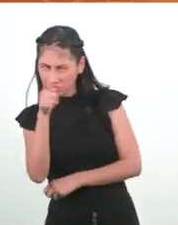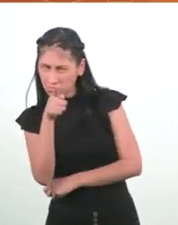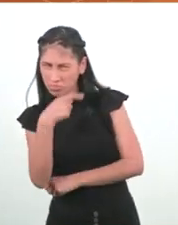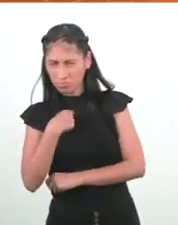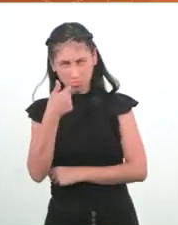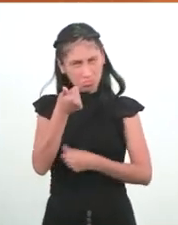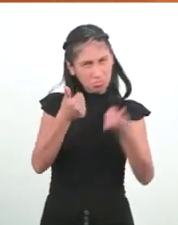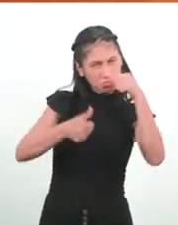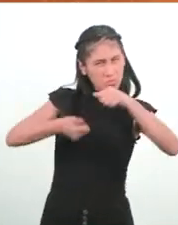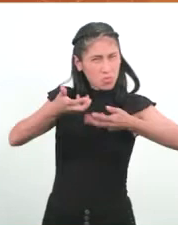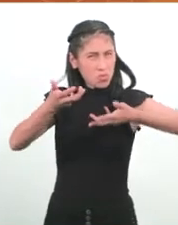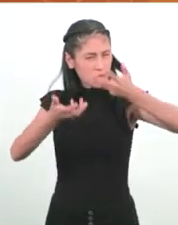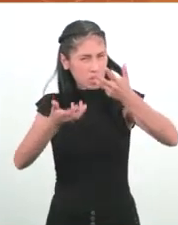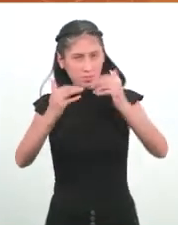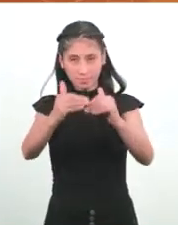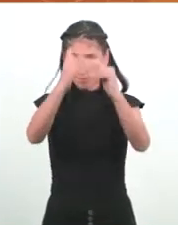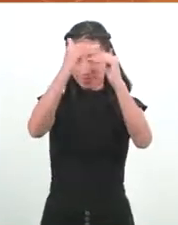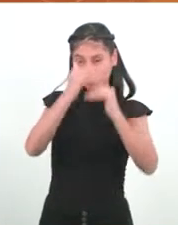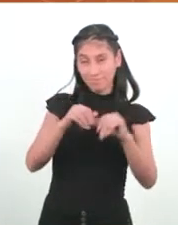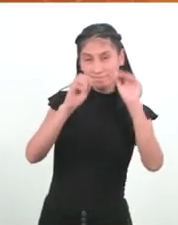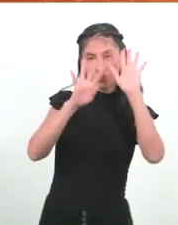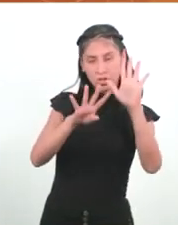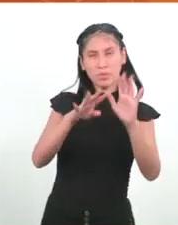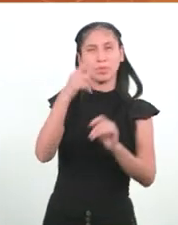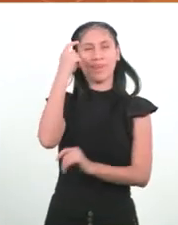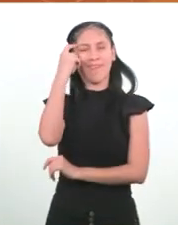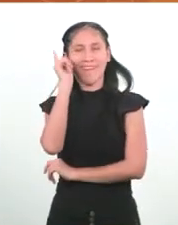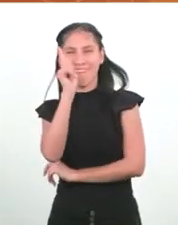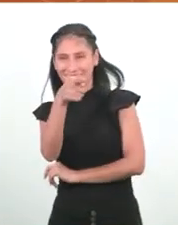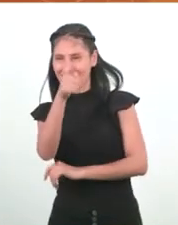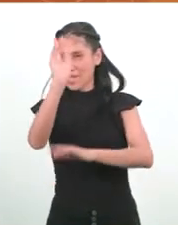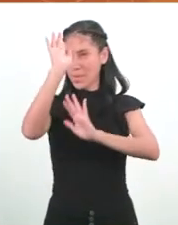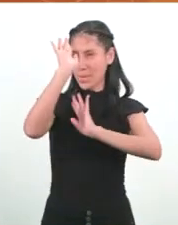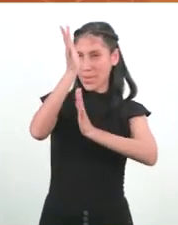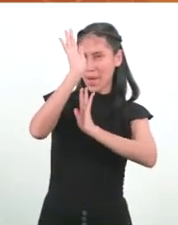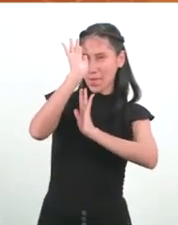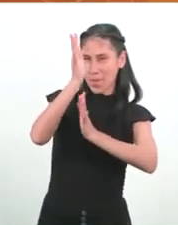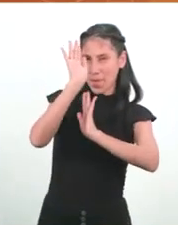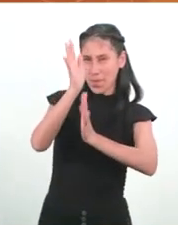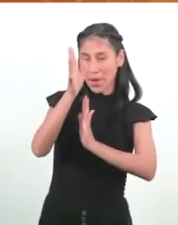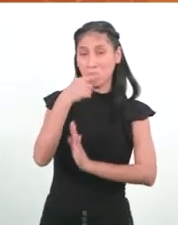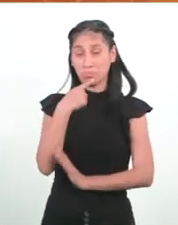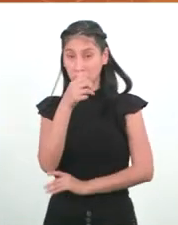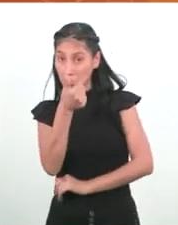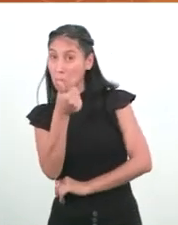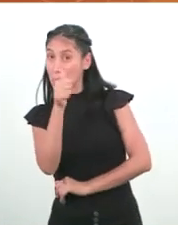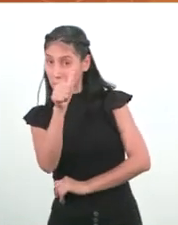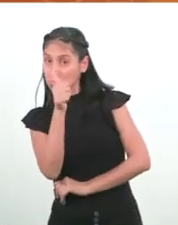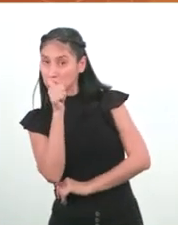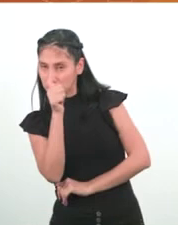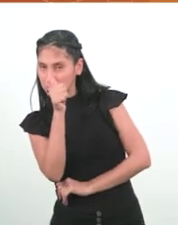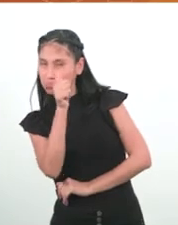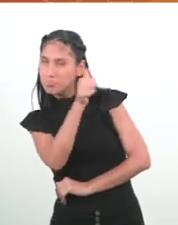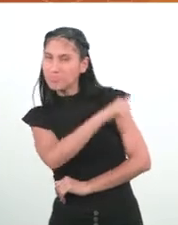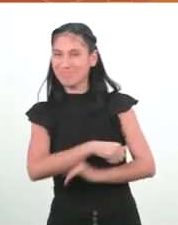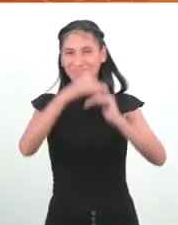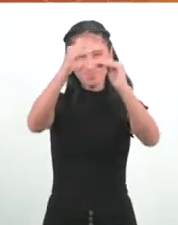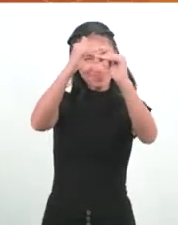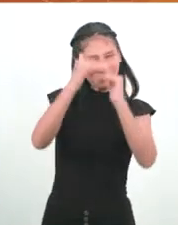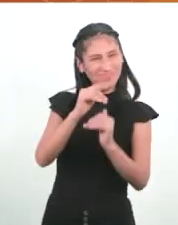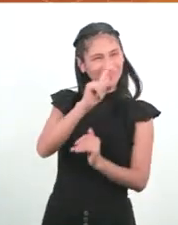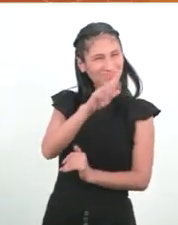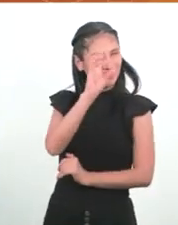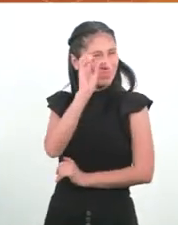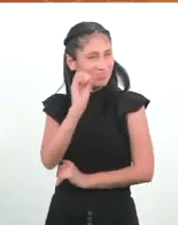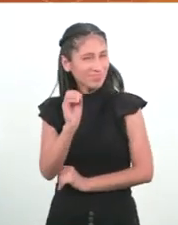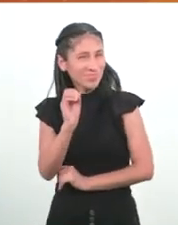acercamos al final. 9. Califico constructivamente la participación del orador. Y último,